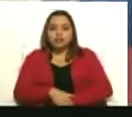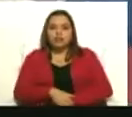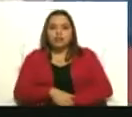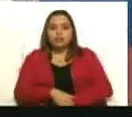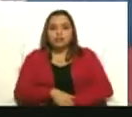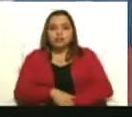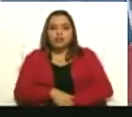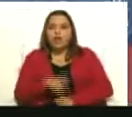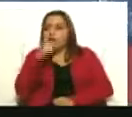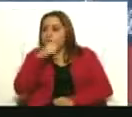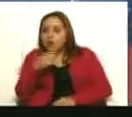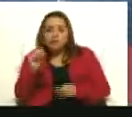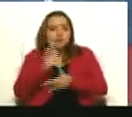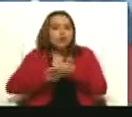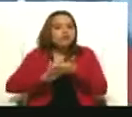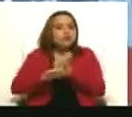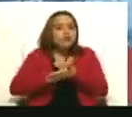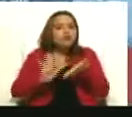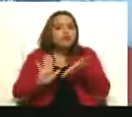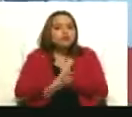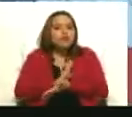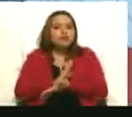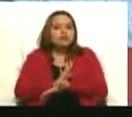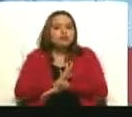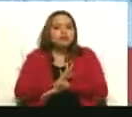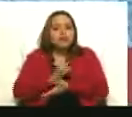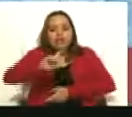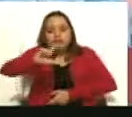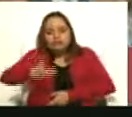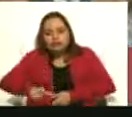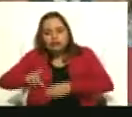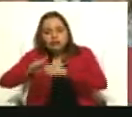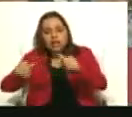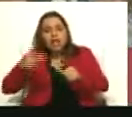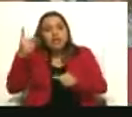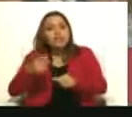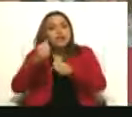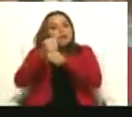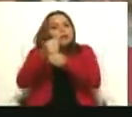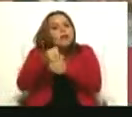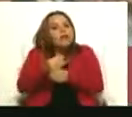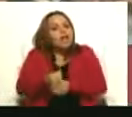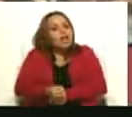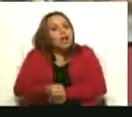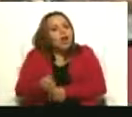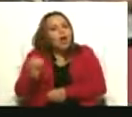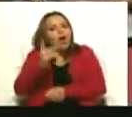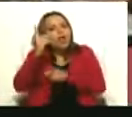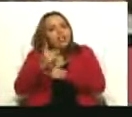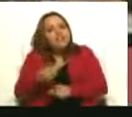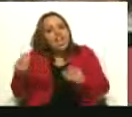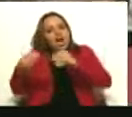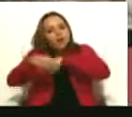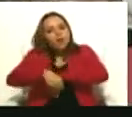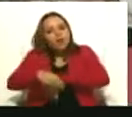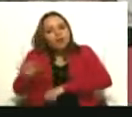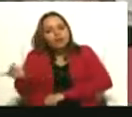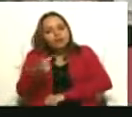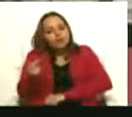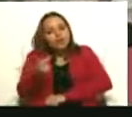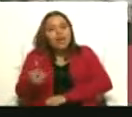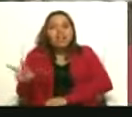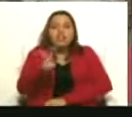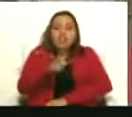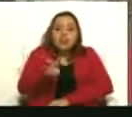como no ha habido resolución sobre el territorio terrestre, debía esperarse o debía darse un acuerdo entre ambas partes, que